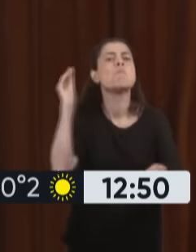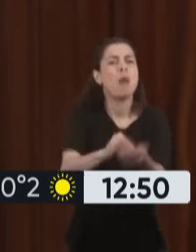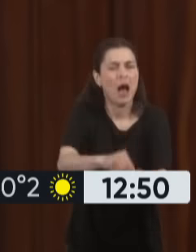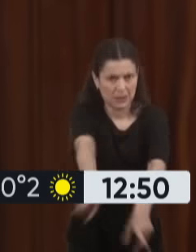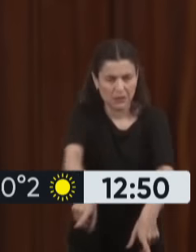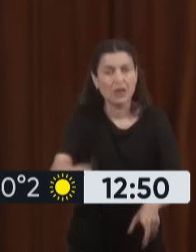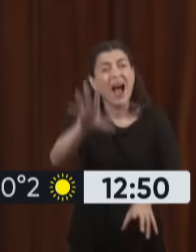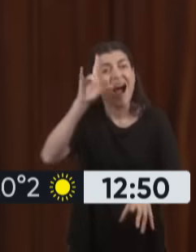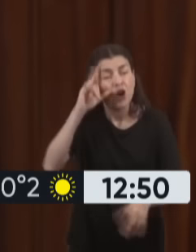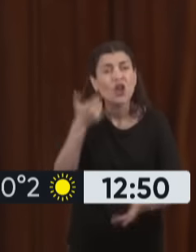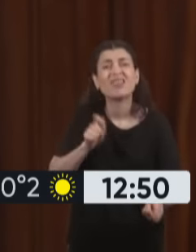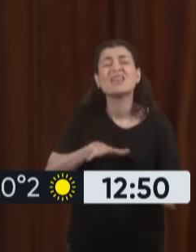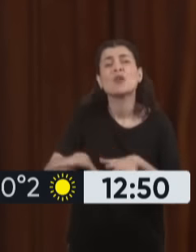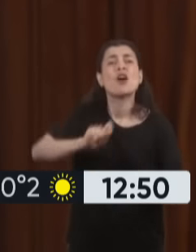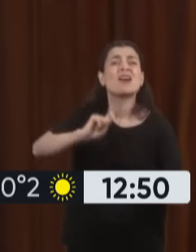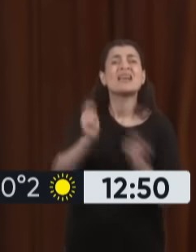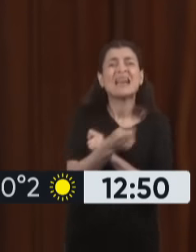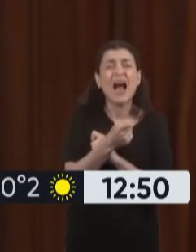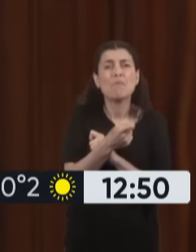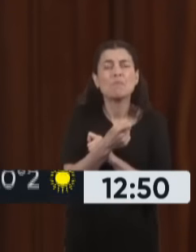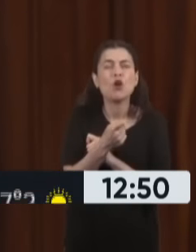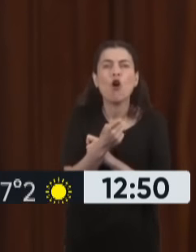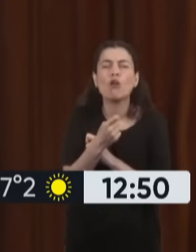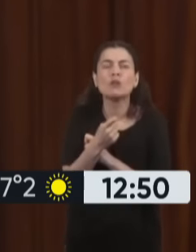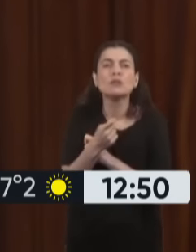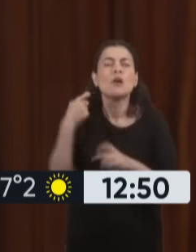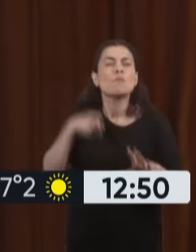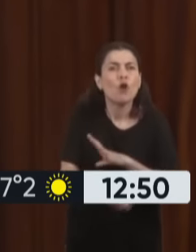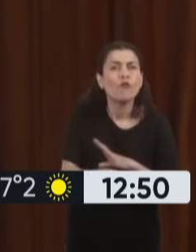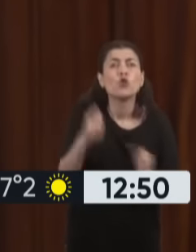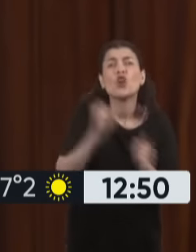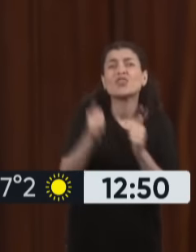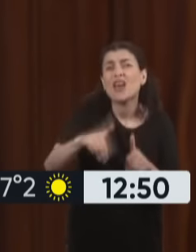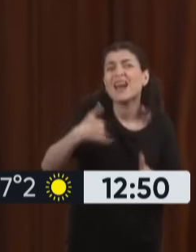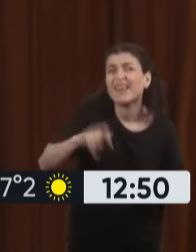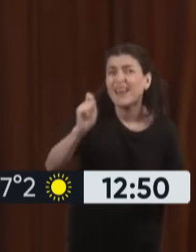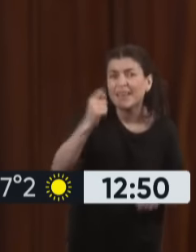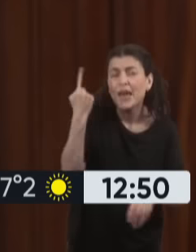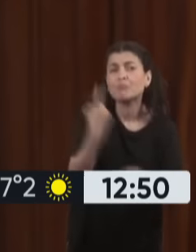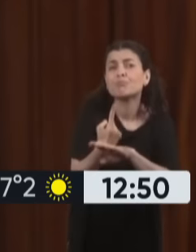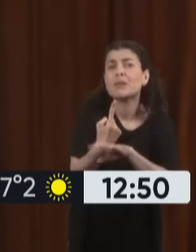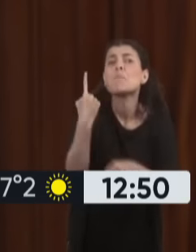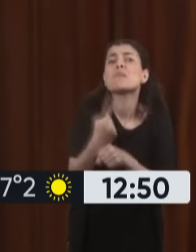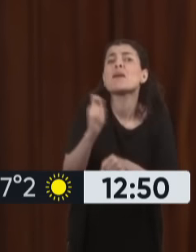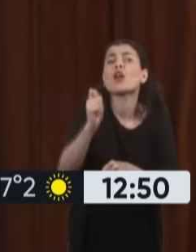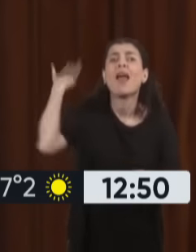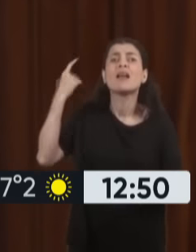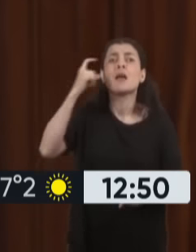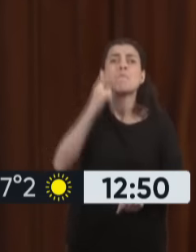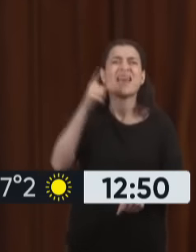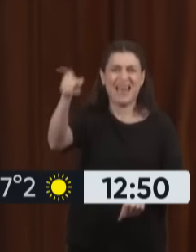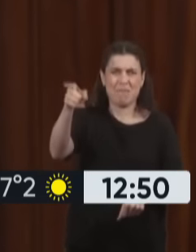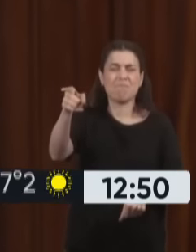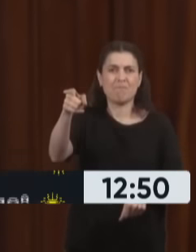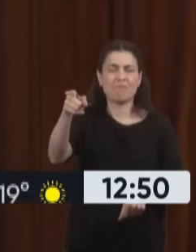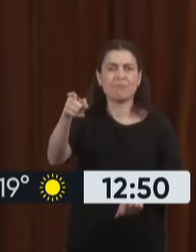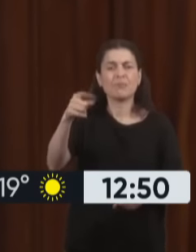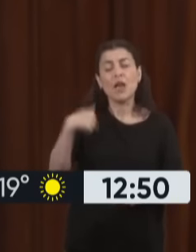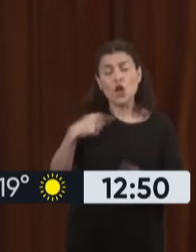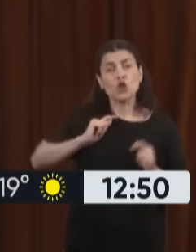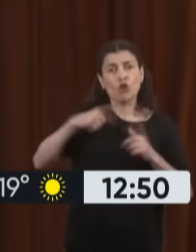más grande de la historia fue la que hizo Menem a inicio de los 90. La que nosotros pasamos con el RIGI más